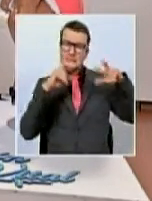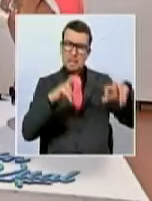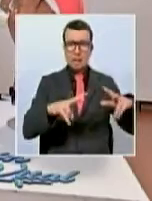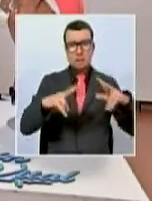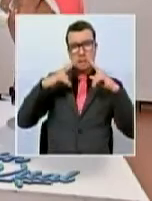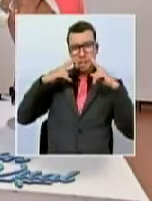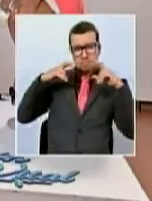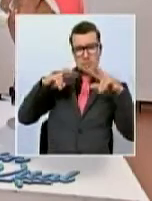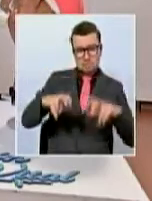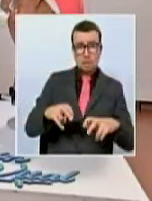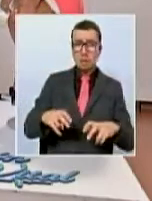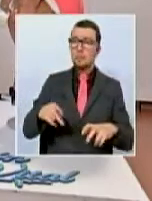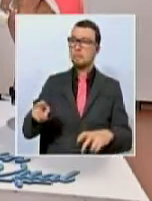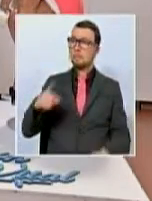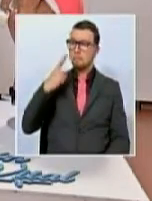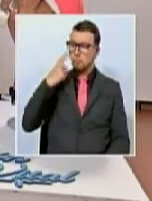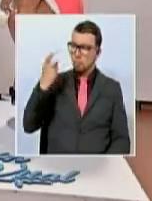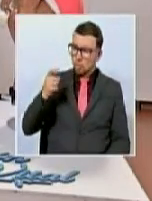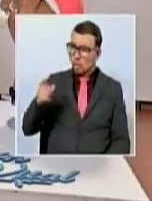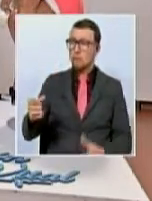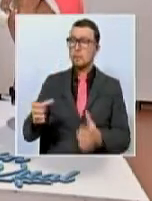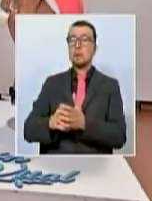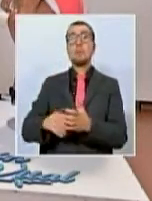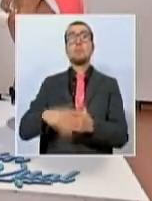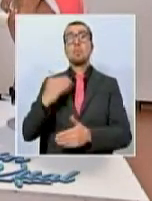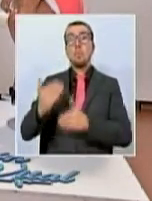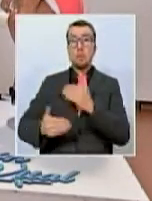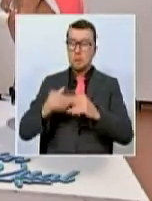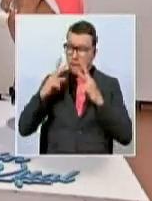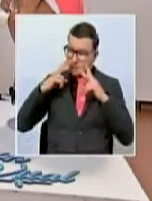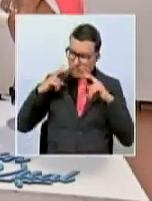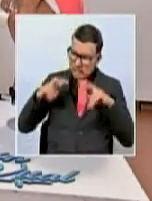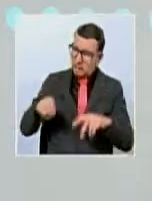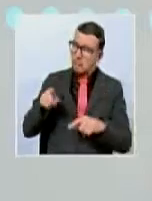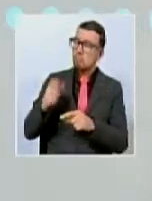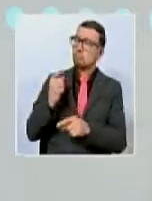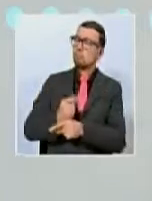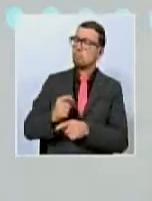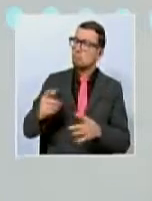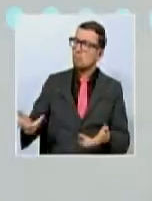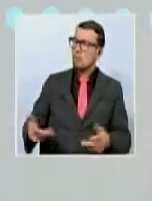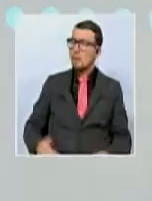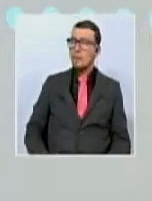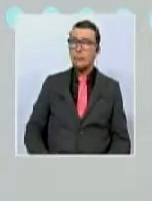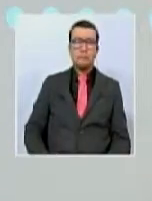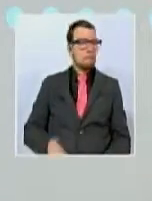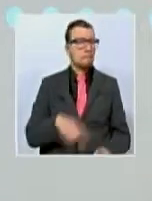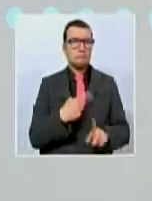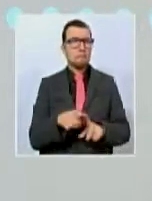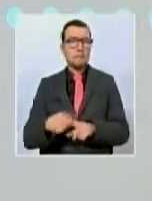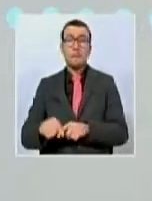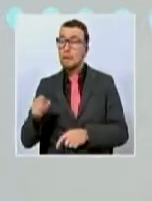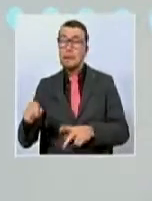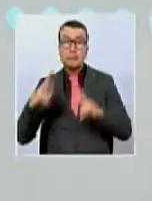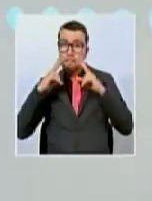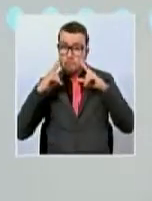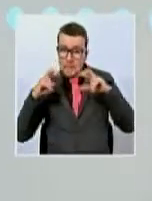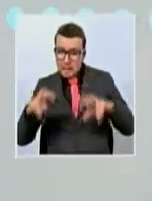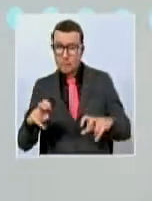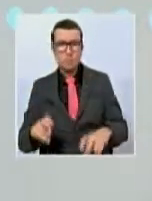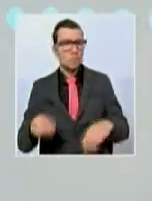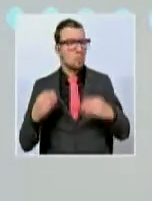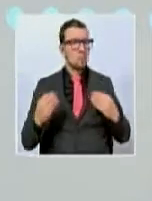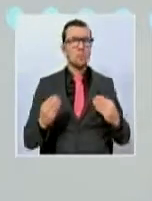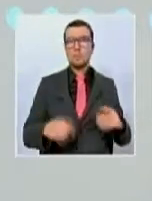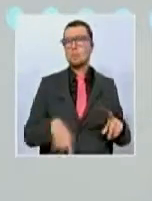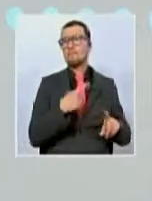un laboratorio para apalancar ese proceso de investigación. Definitivamente hay varias vías, ¿cierto? La investigación viene de muchas fuentes,